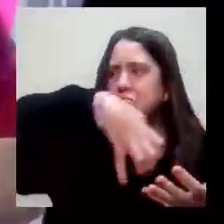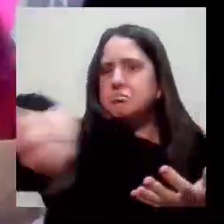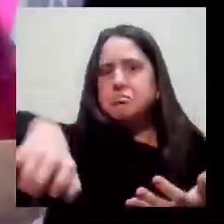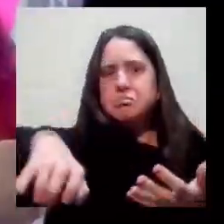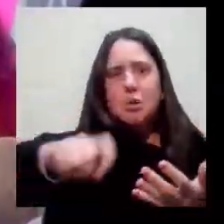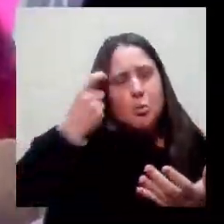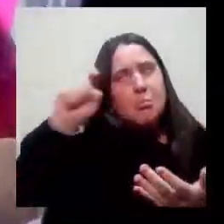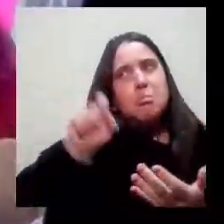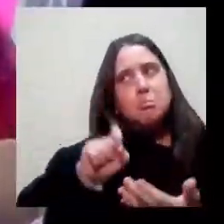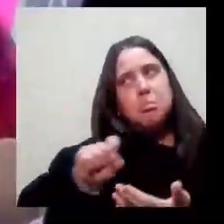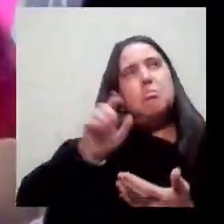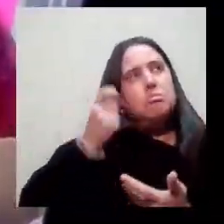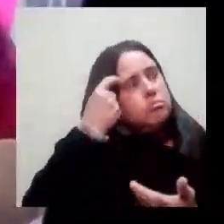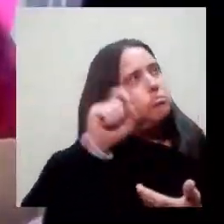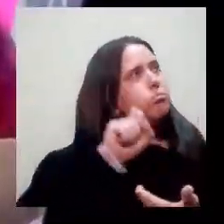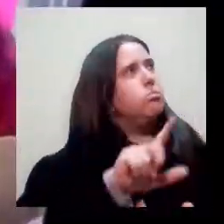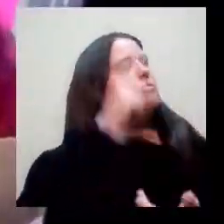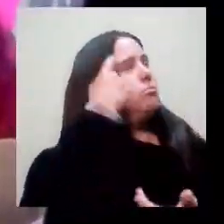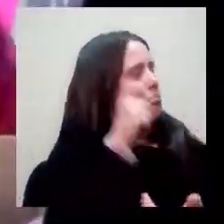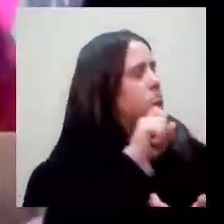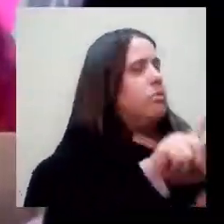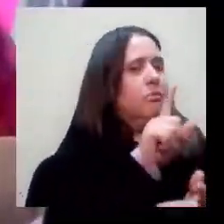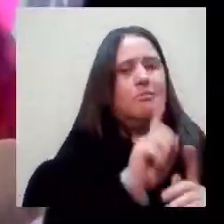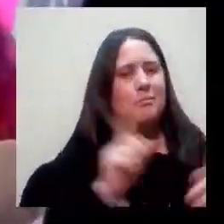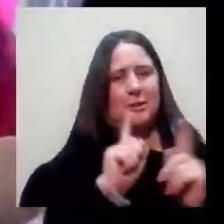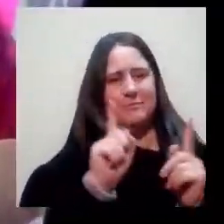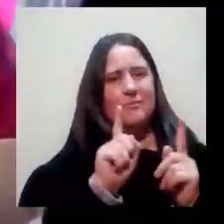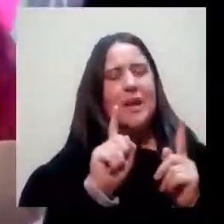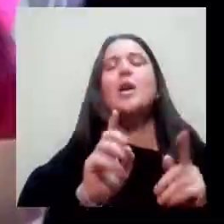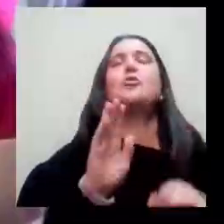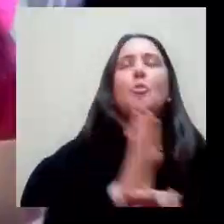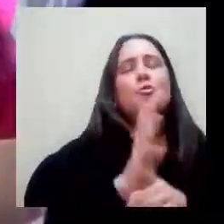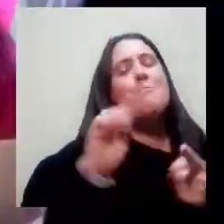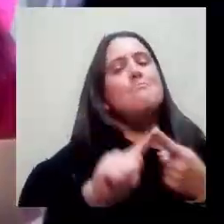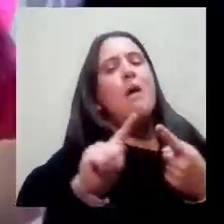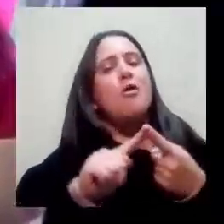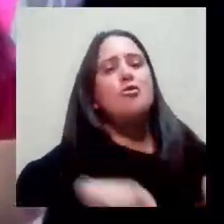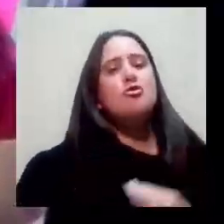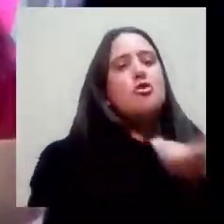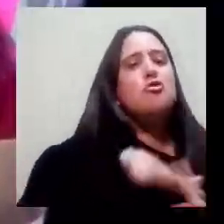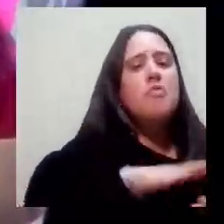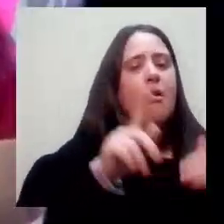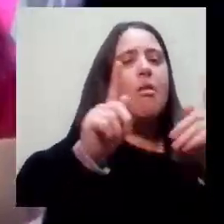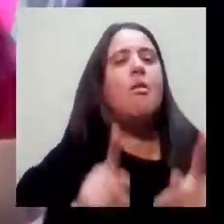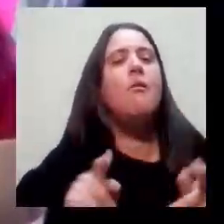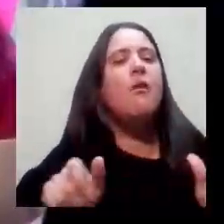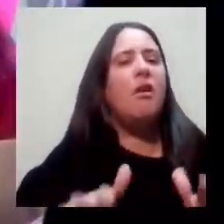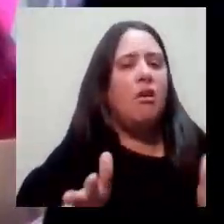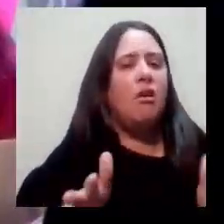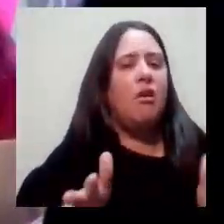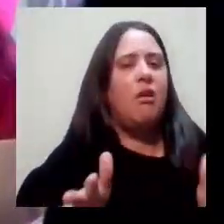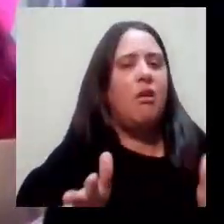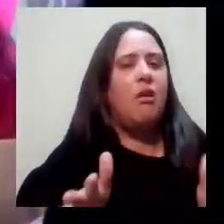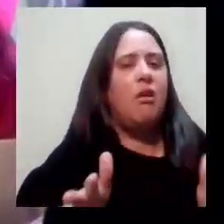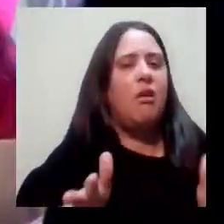iniciativas. Entonces, parte del pacto social es generar una